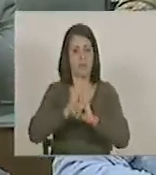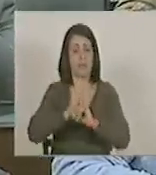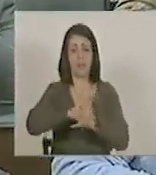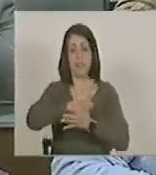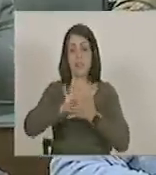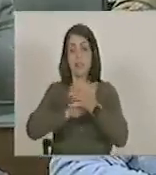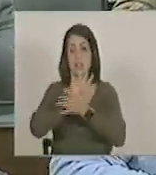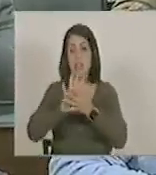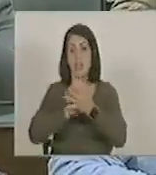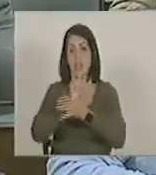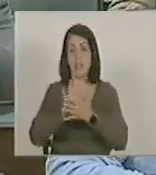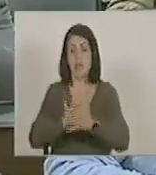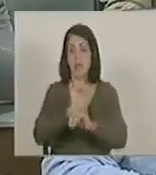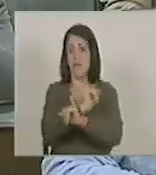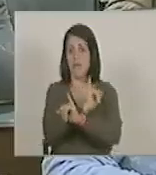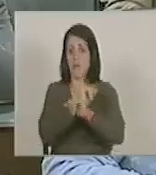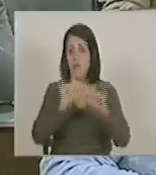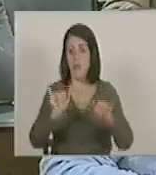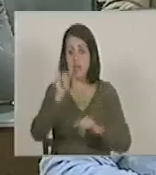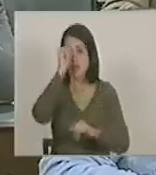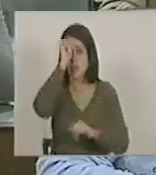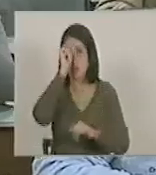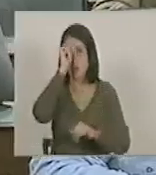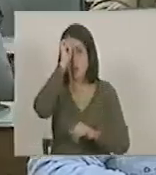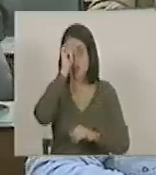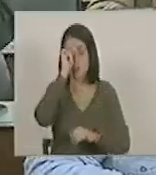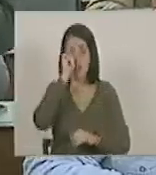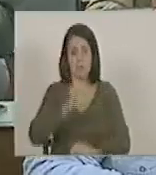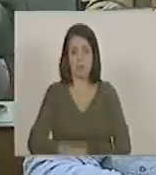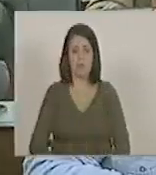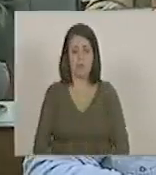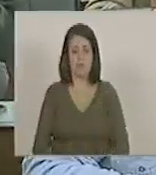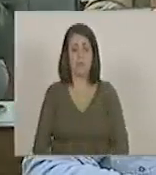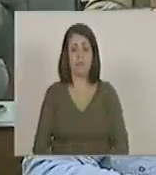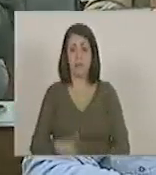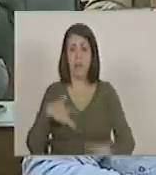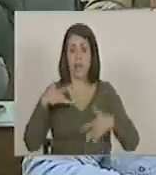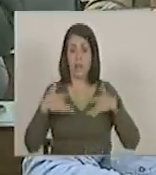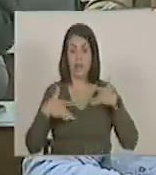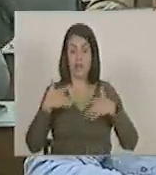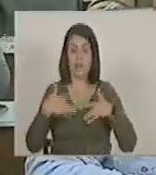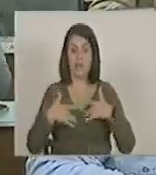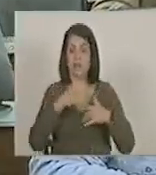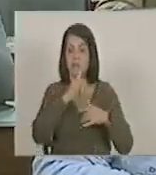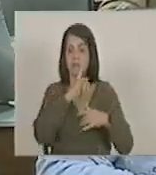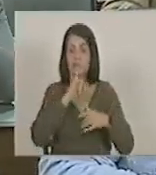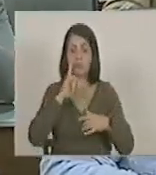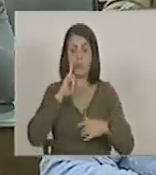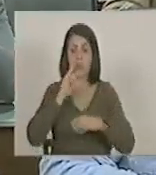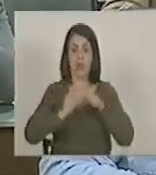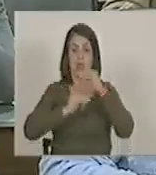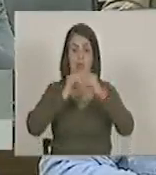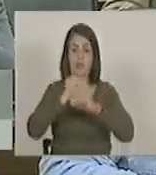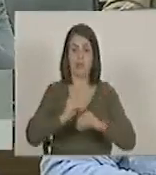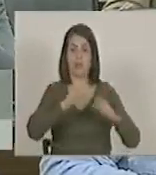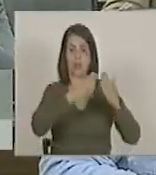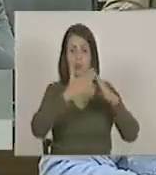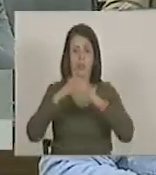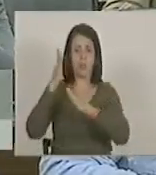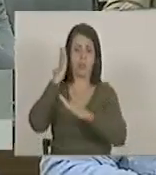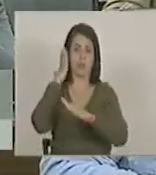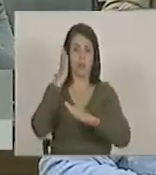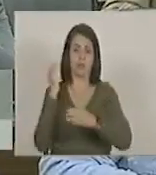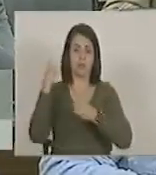Lengua de Señas, y culminó el domingo con una actividad que se denominó Construyendo Comunidades